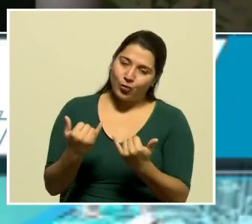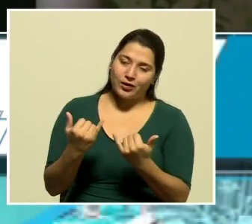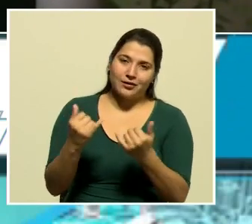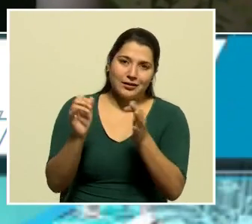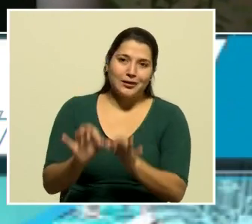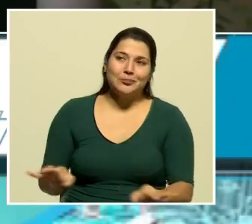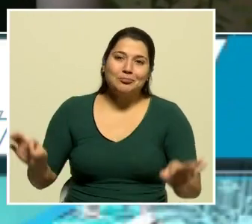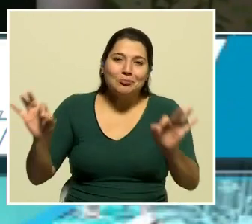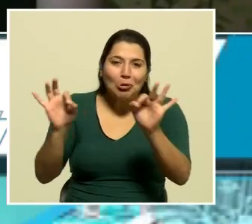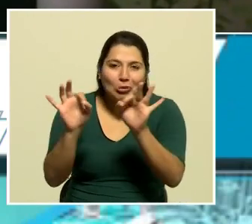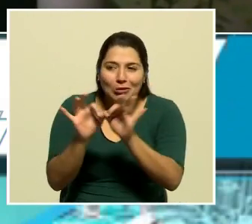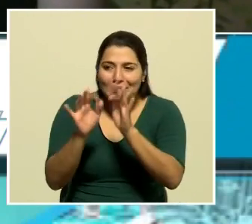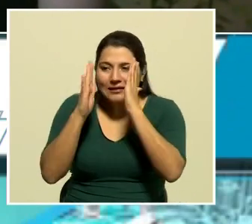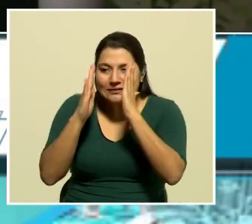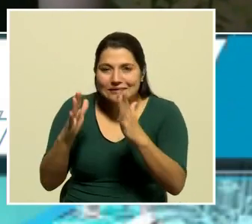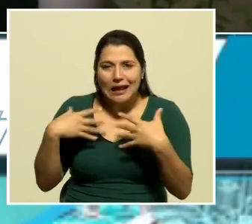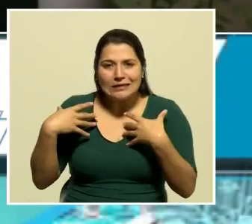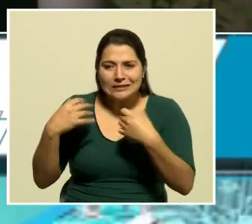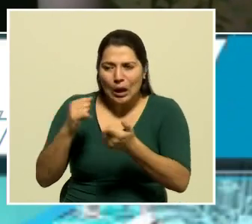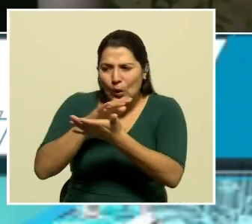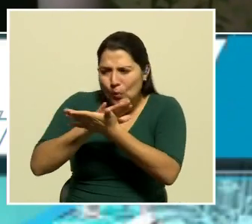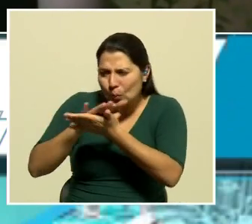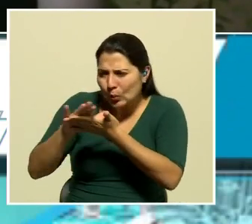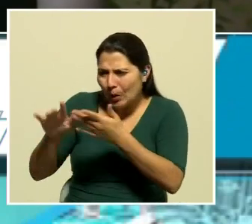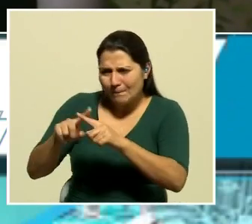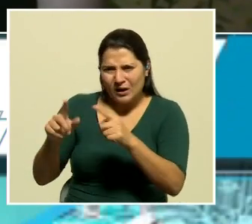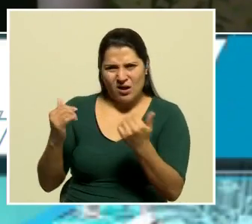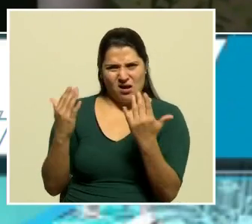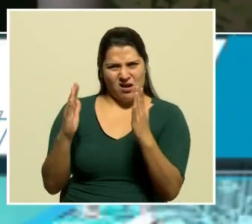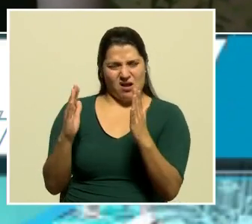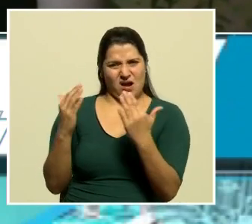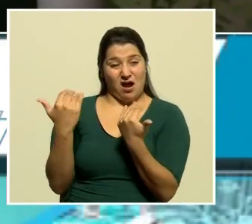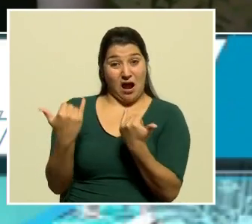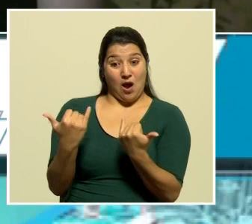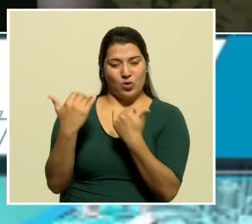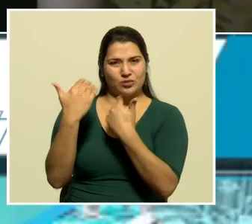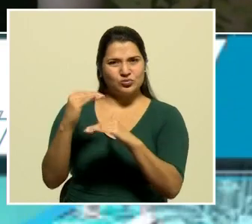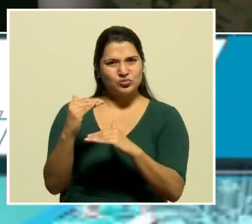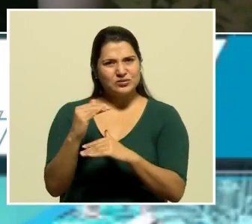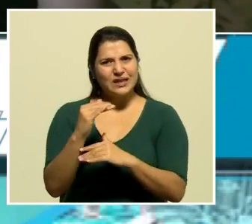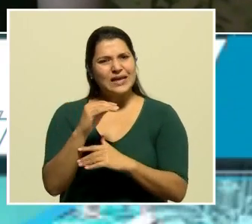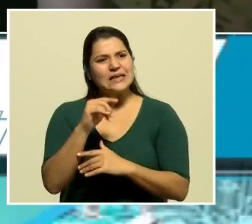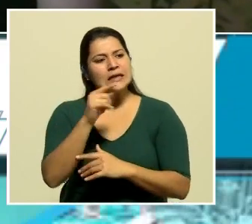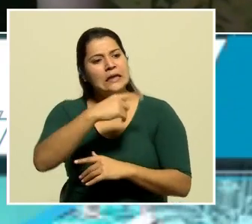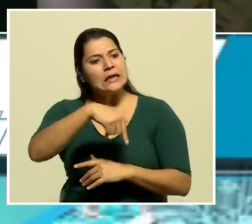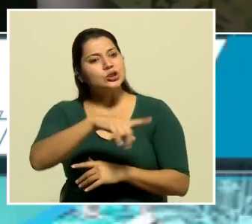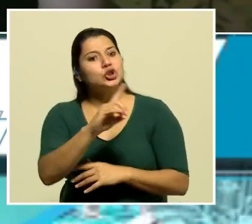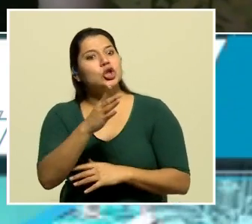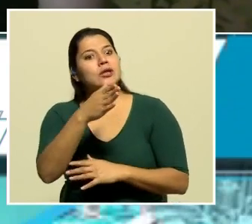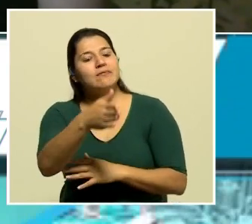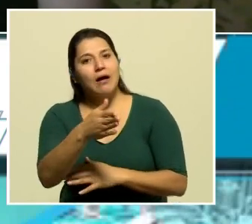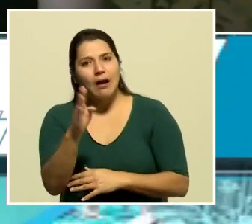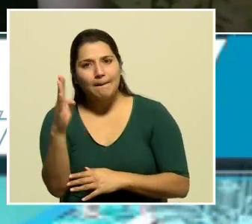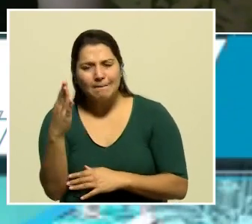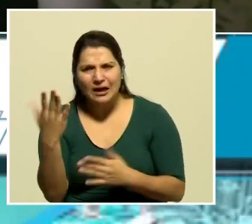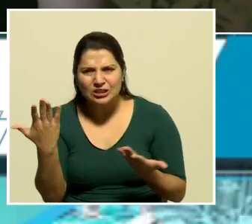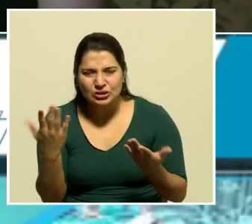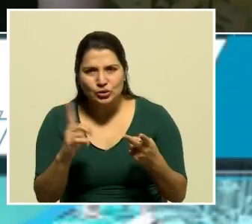central del tema. ¿Dónde están haciendo sus necesidades? ¿El agua de dónde la están